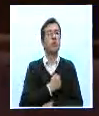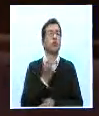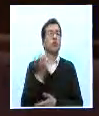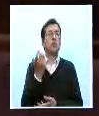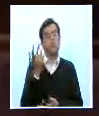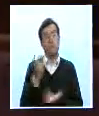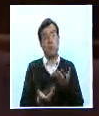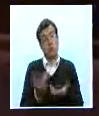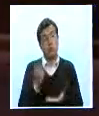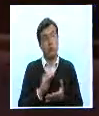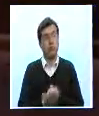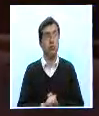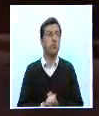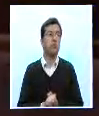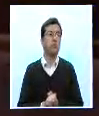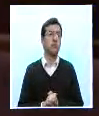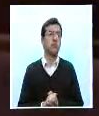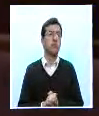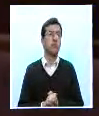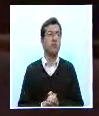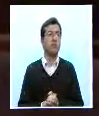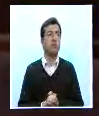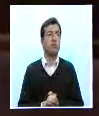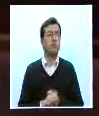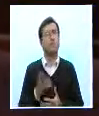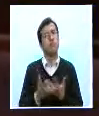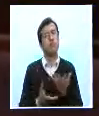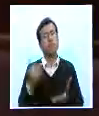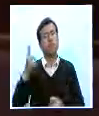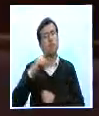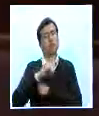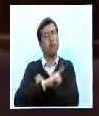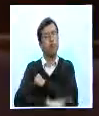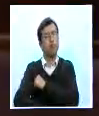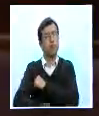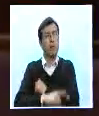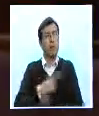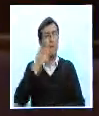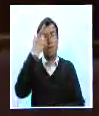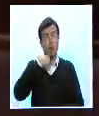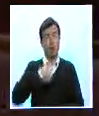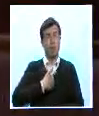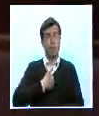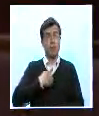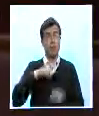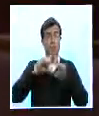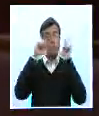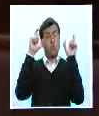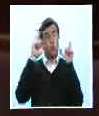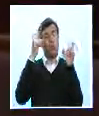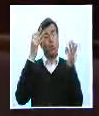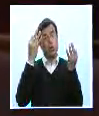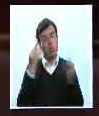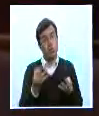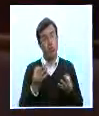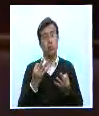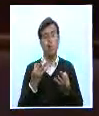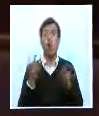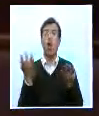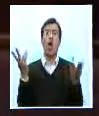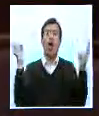podría estar tratando de un digamos de un delito cometido desde una persona jurídica donde se establecen medidas como la